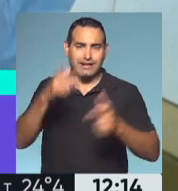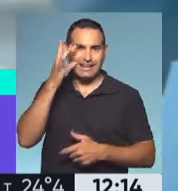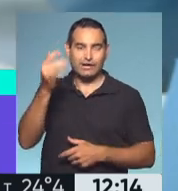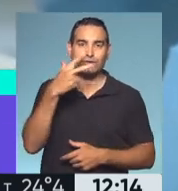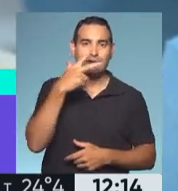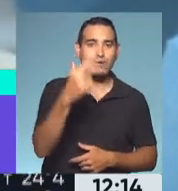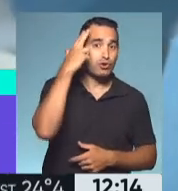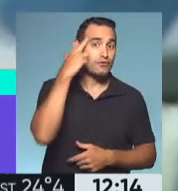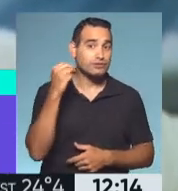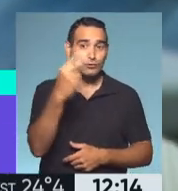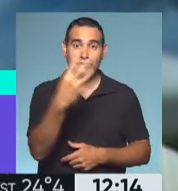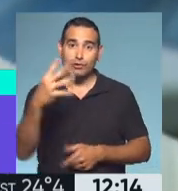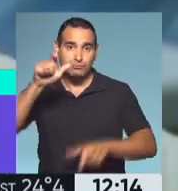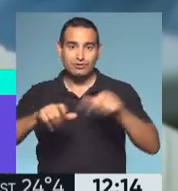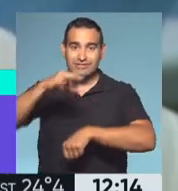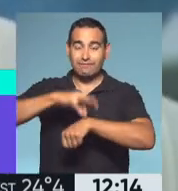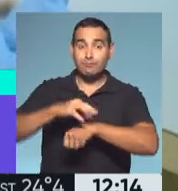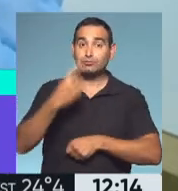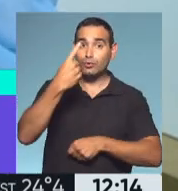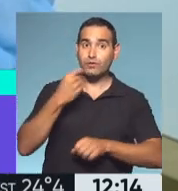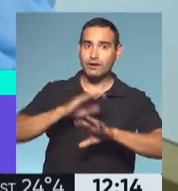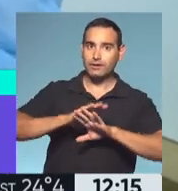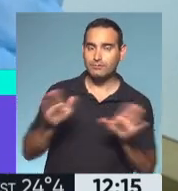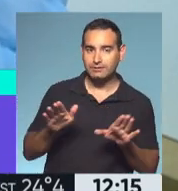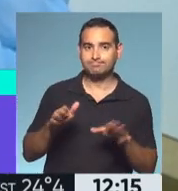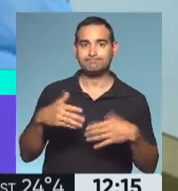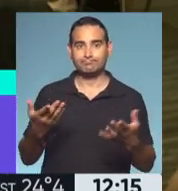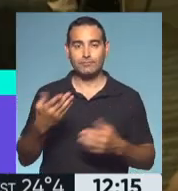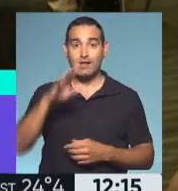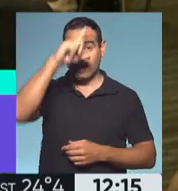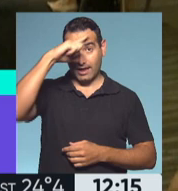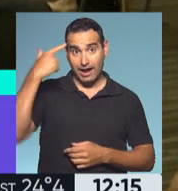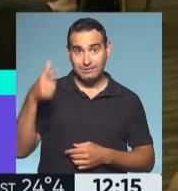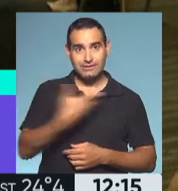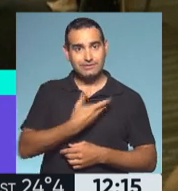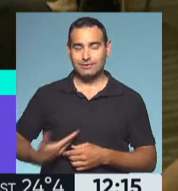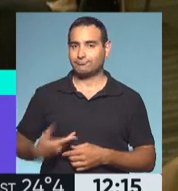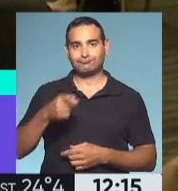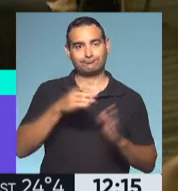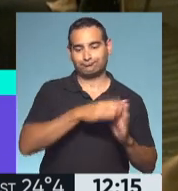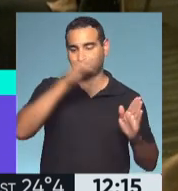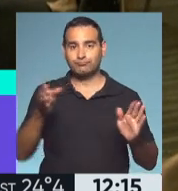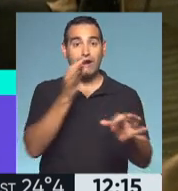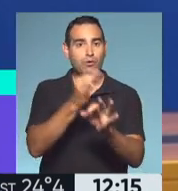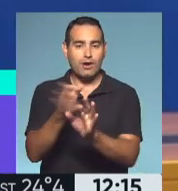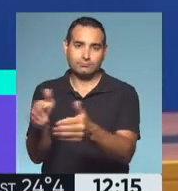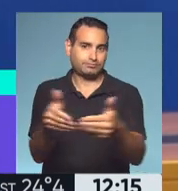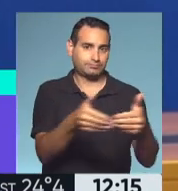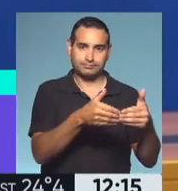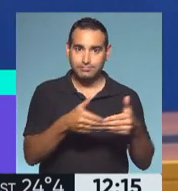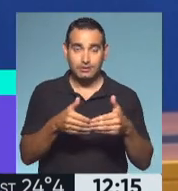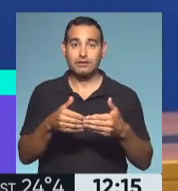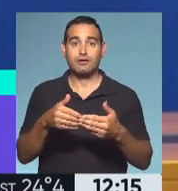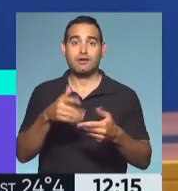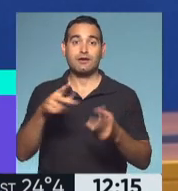de 3.924 infectados en un día, lo que llevó a la calle Pou a extender el cierre de escuelas, la limitación